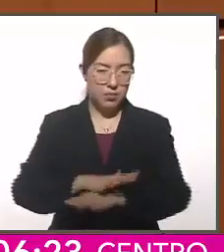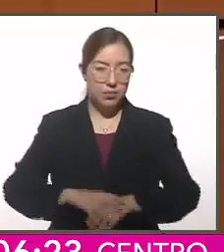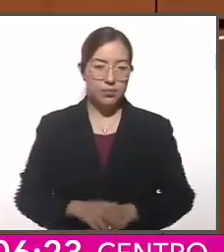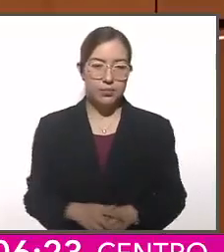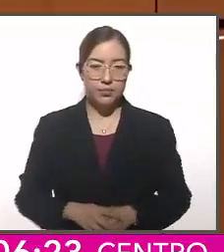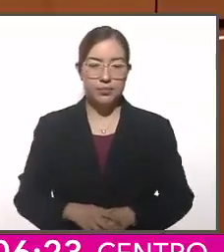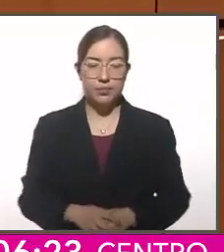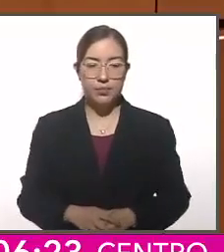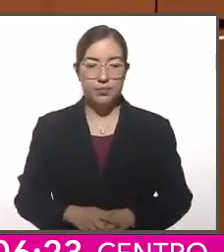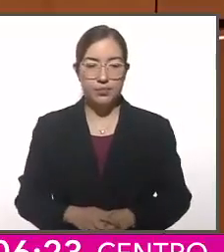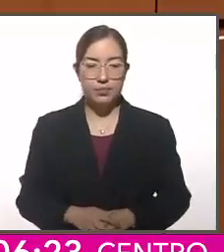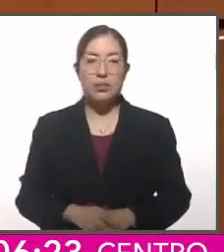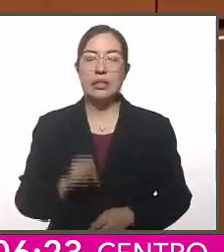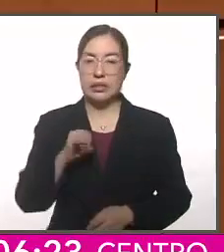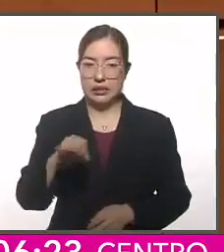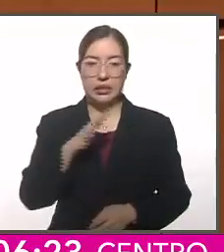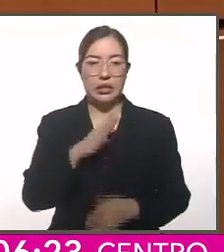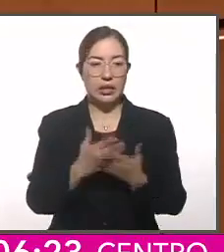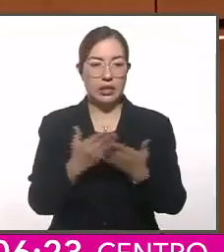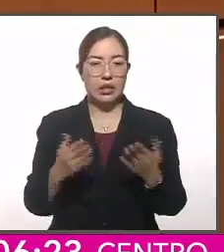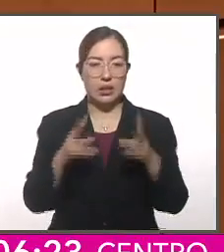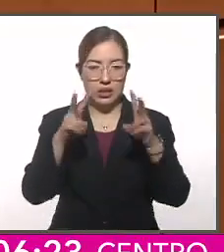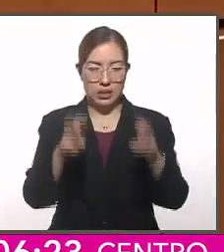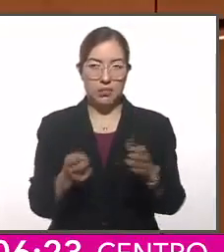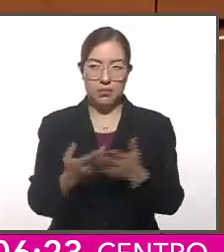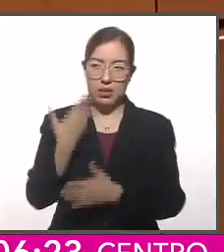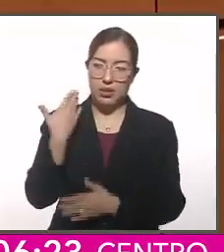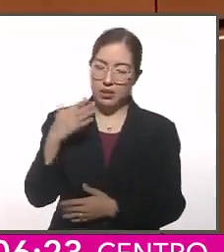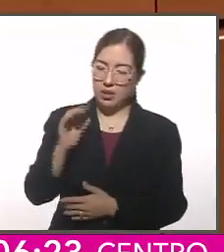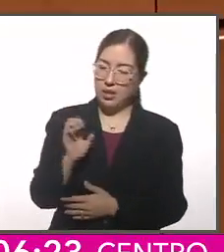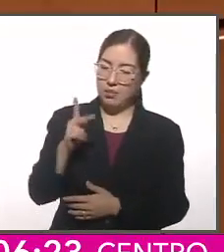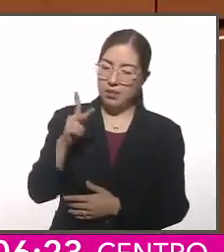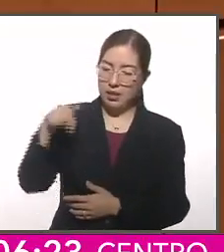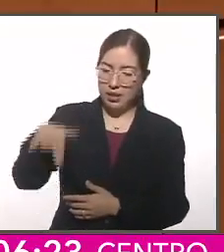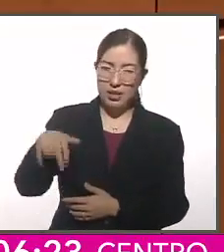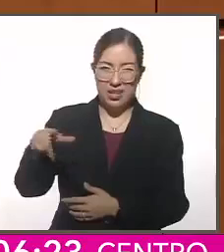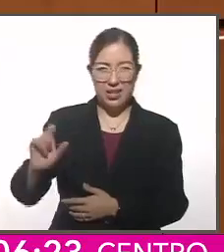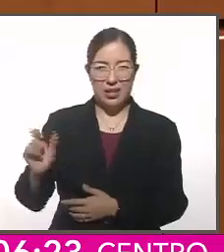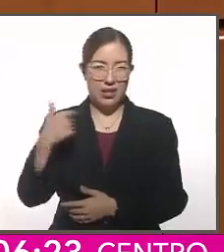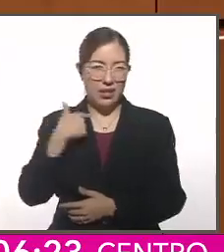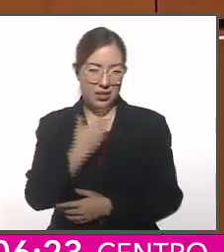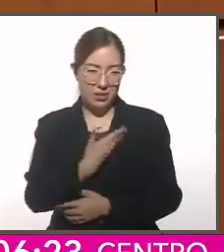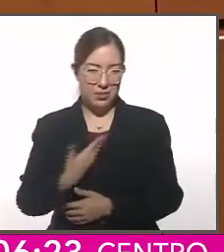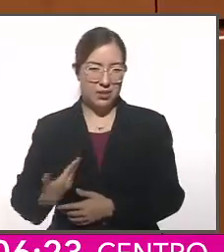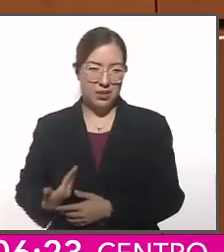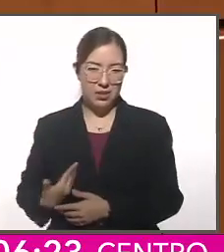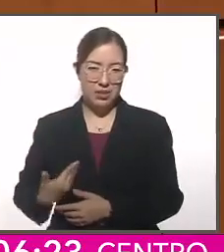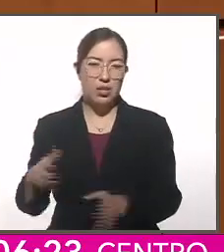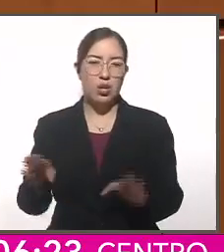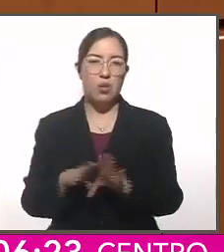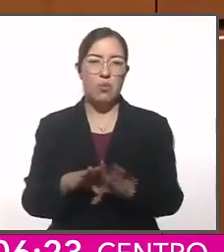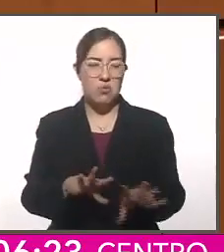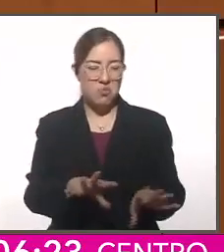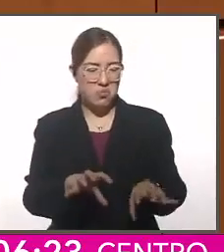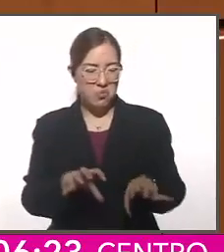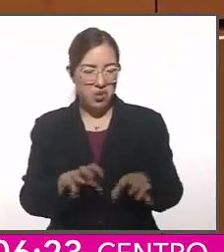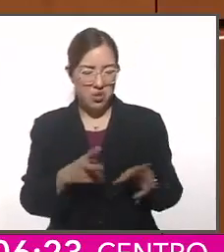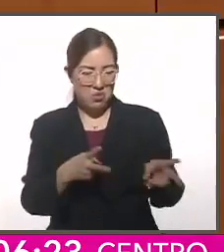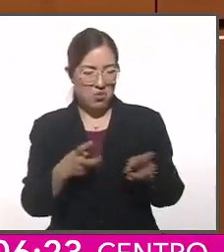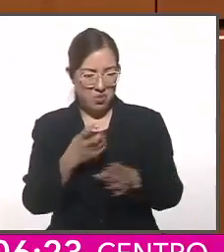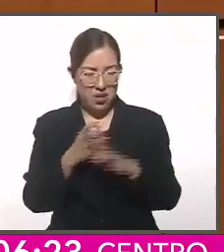la contrarreforma de Enrique Peña Nieto, el chupacabras moderno.